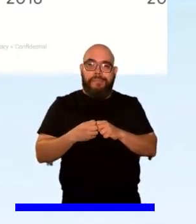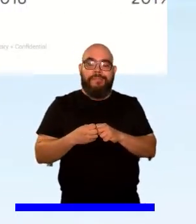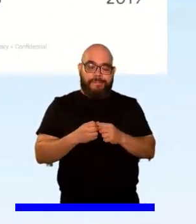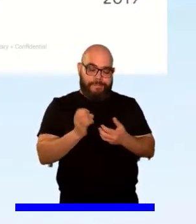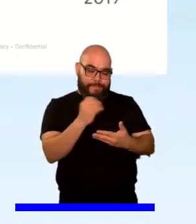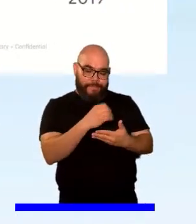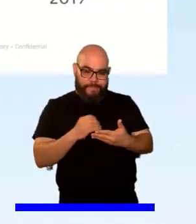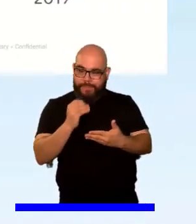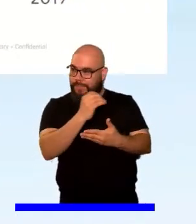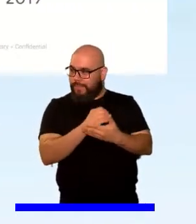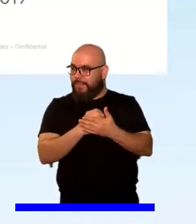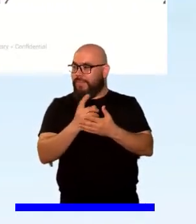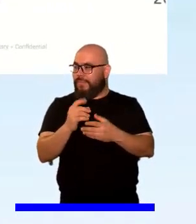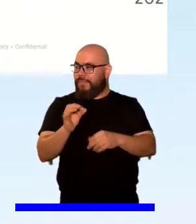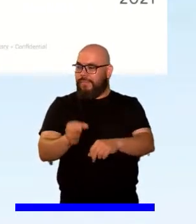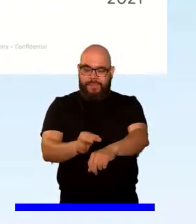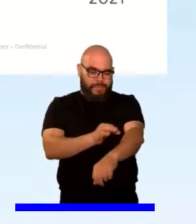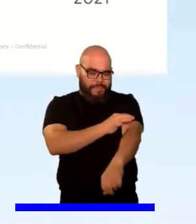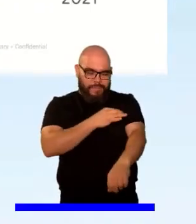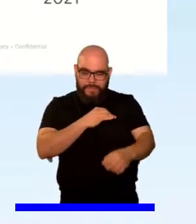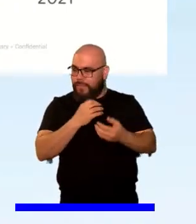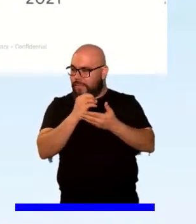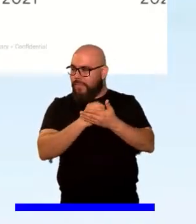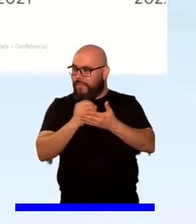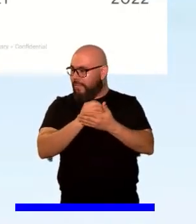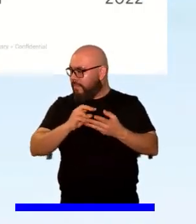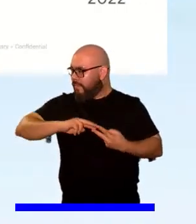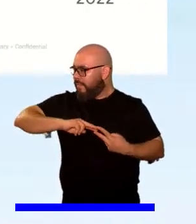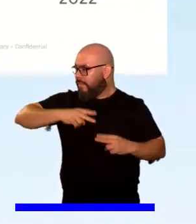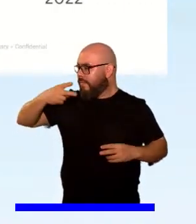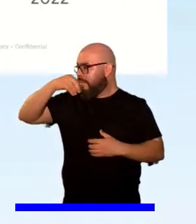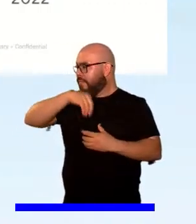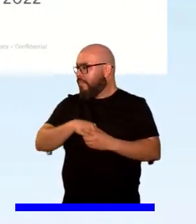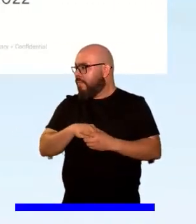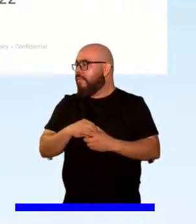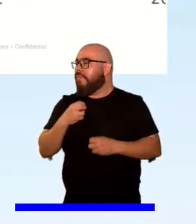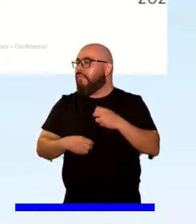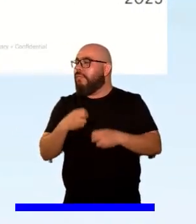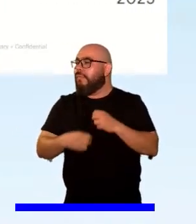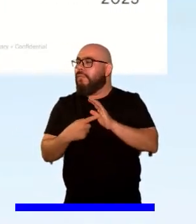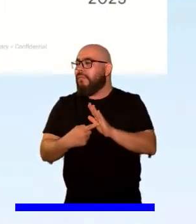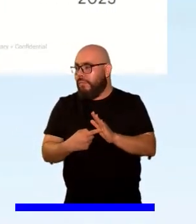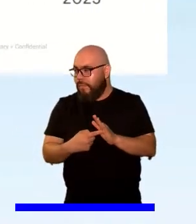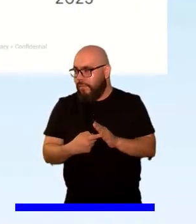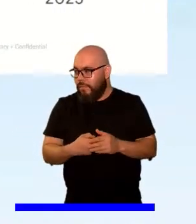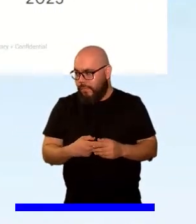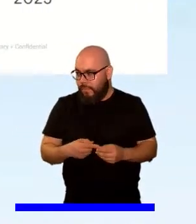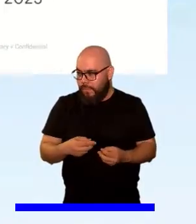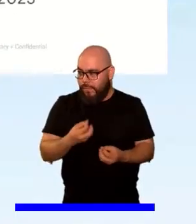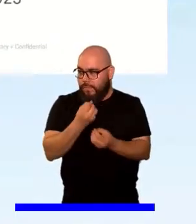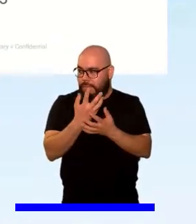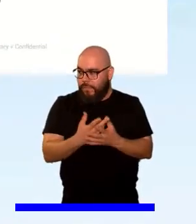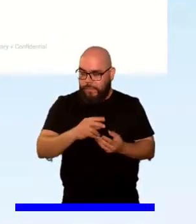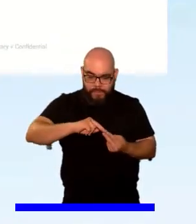biología molecular o pues digamos de la genética, que es la predicción de la estructura de una